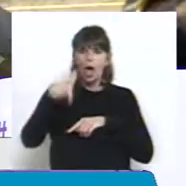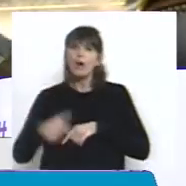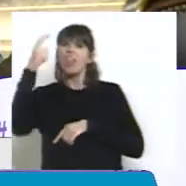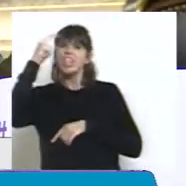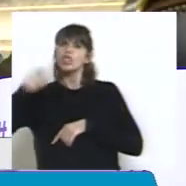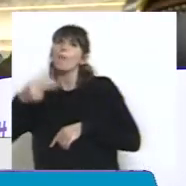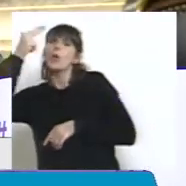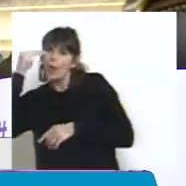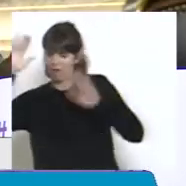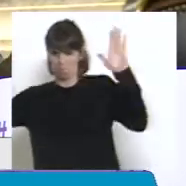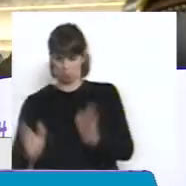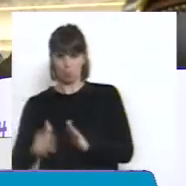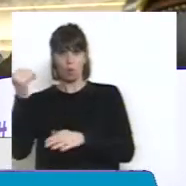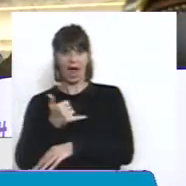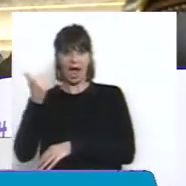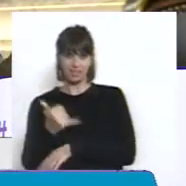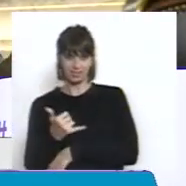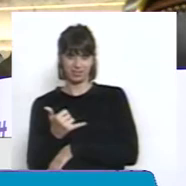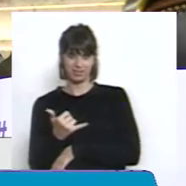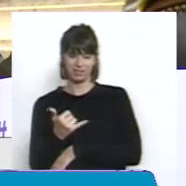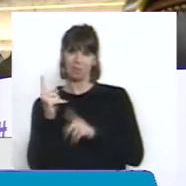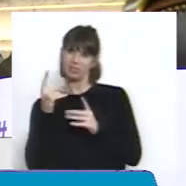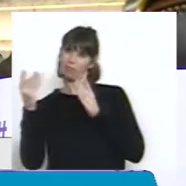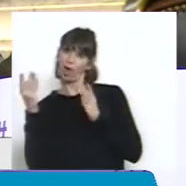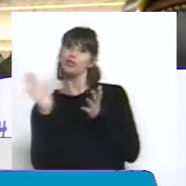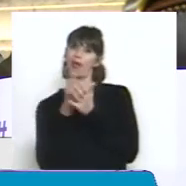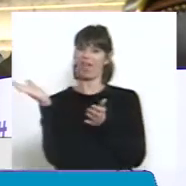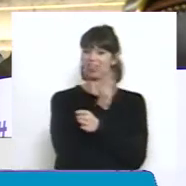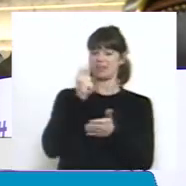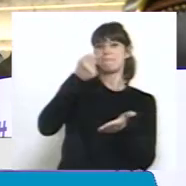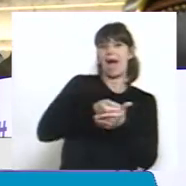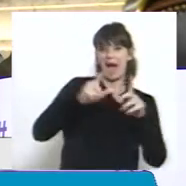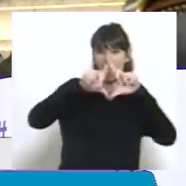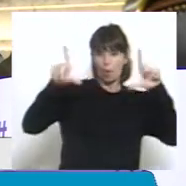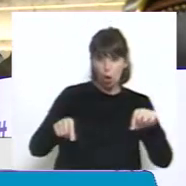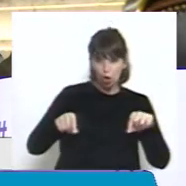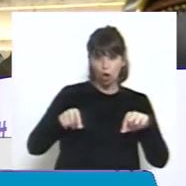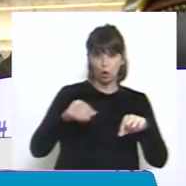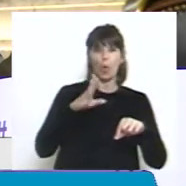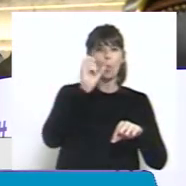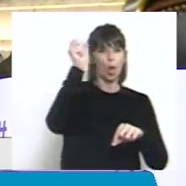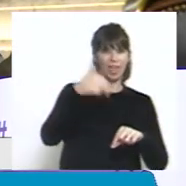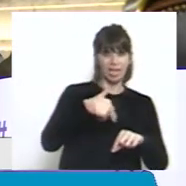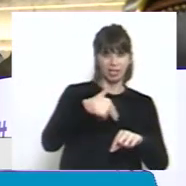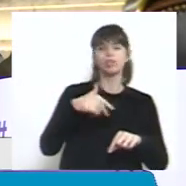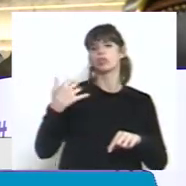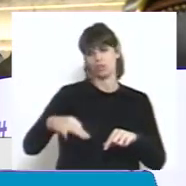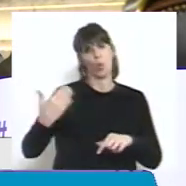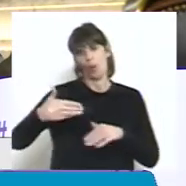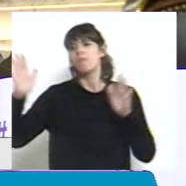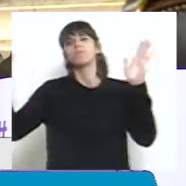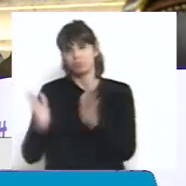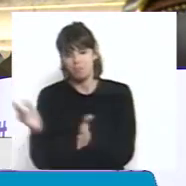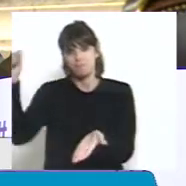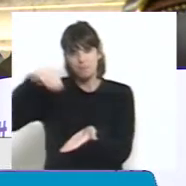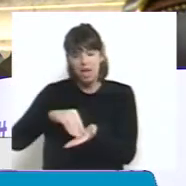datos anteriores también al pago del BODEN, así que esa relación también habrá mejorado. Las obligaciones